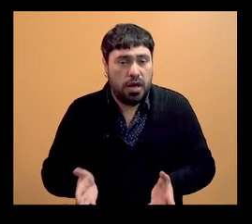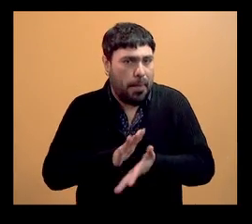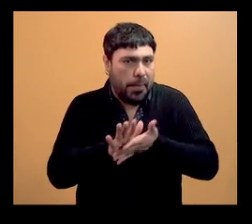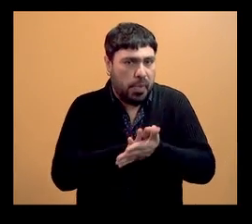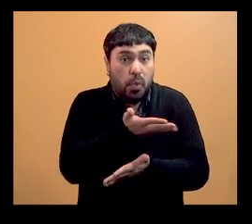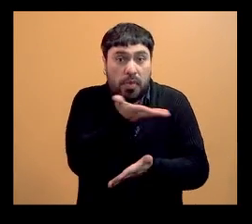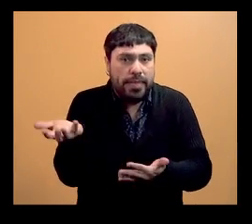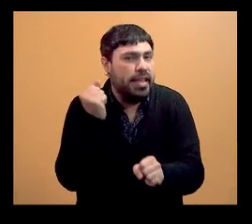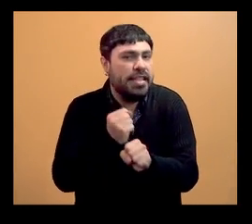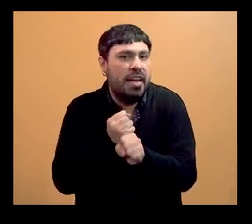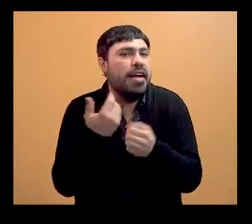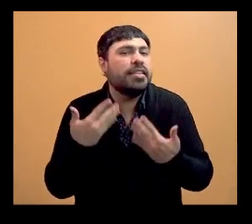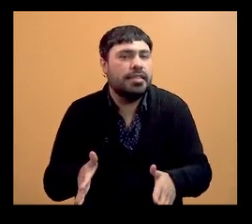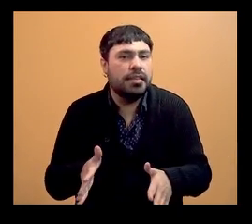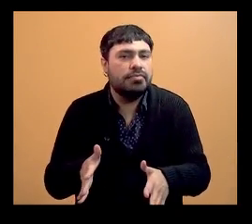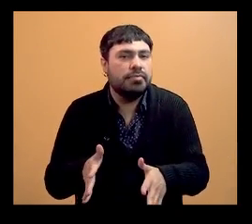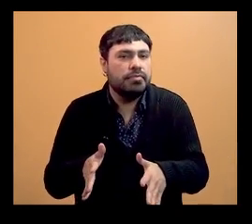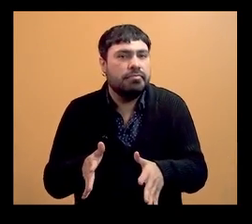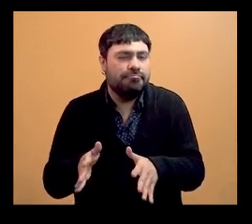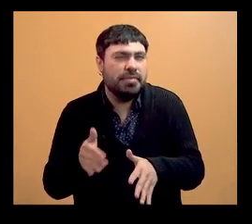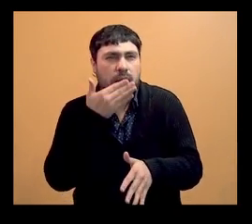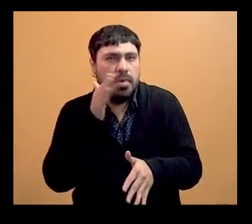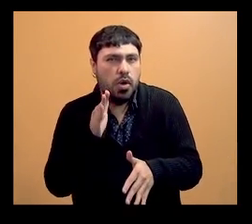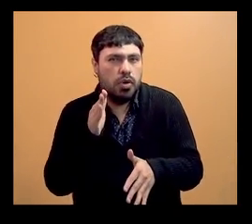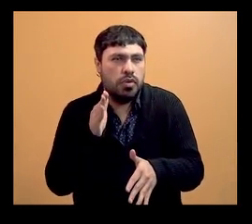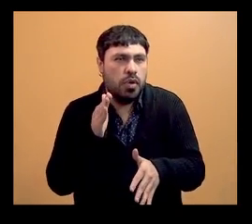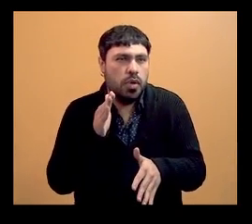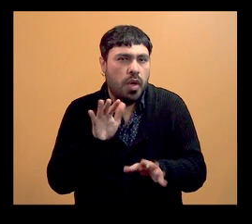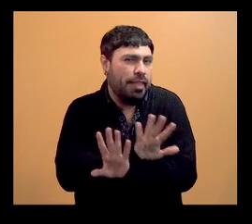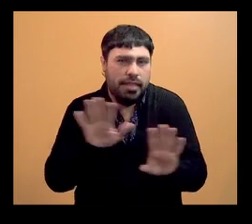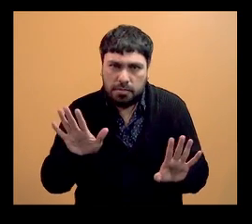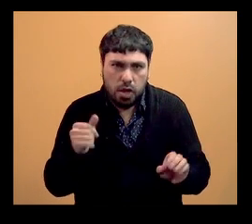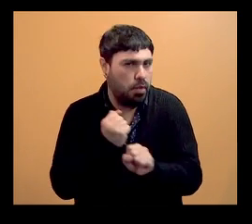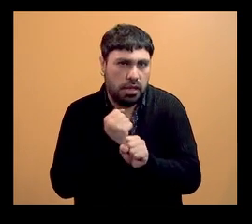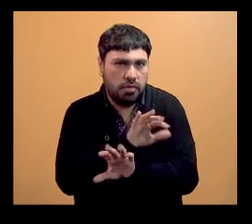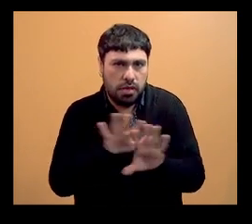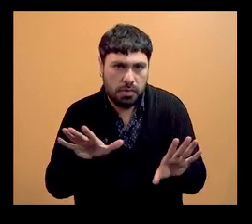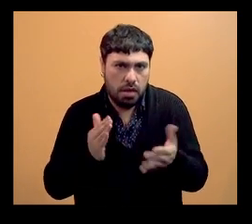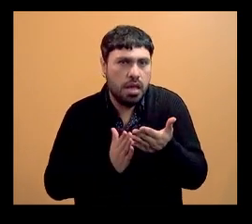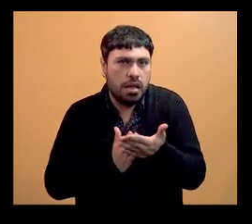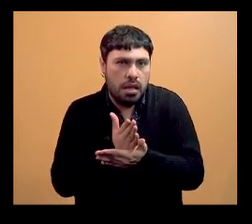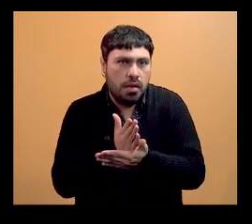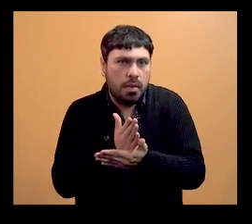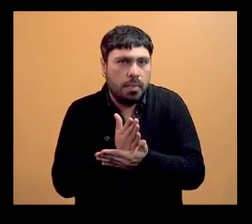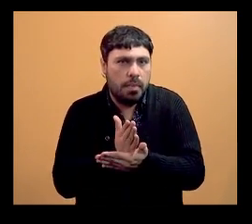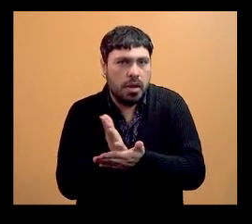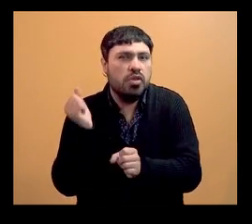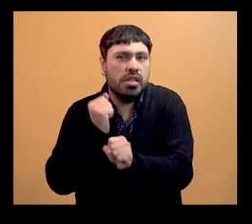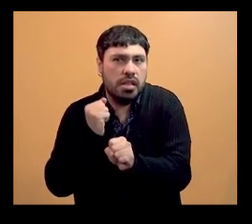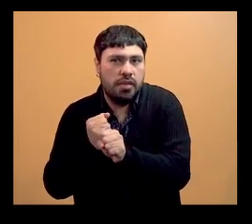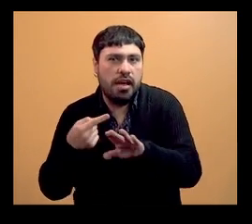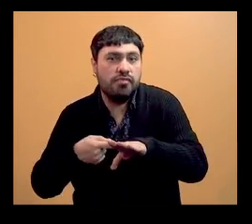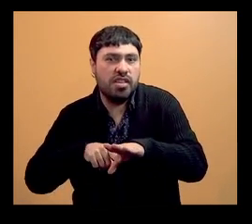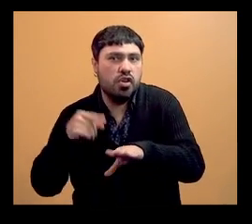favor. Pero a la pregunta, tal vez, de si hay gente más joven mirando la presentación que diga, ¿puedo estudiar para trabajar en algunos de estos campos